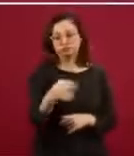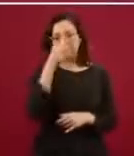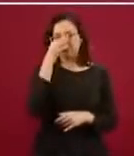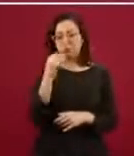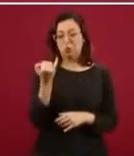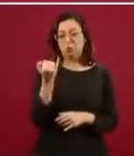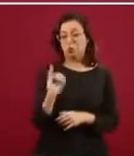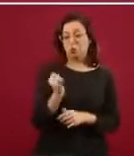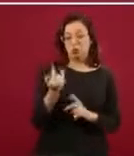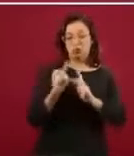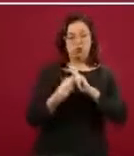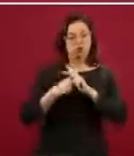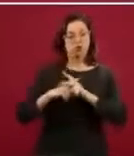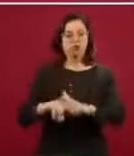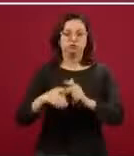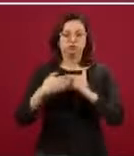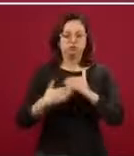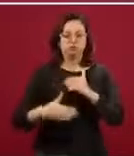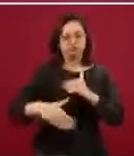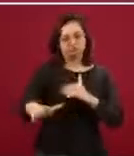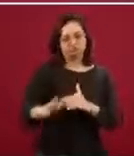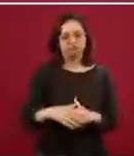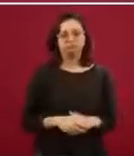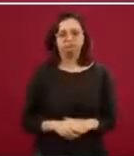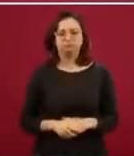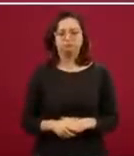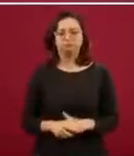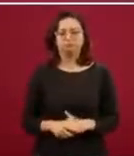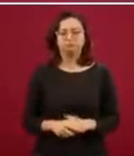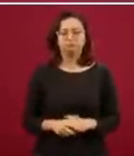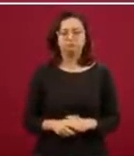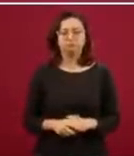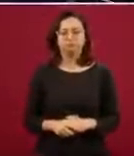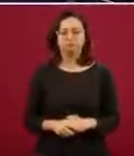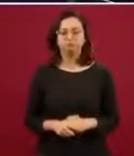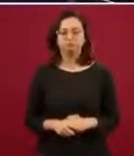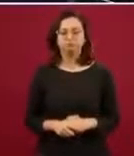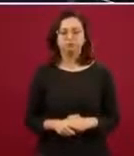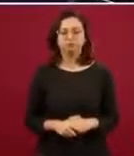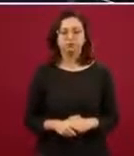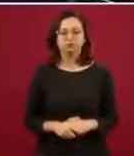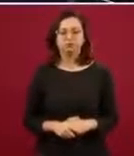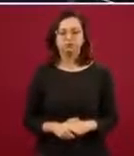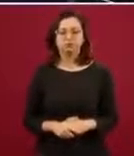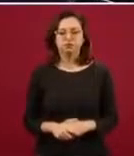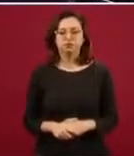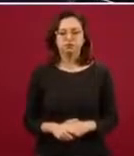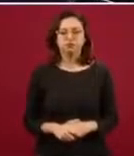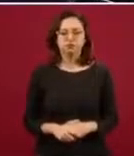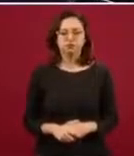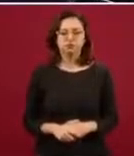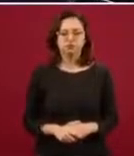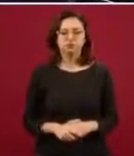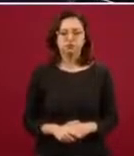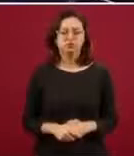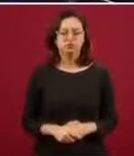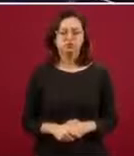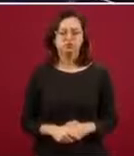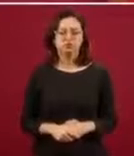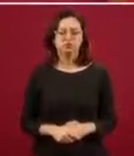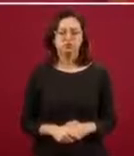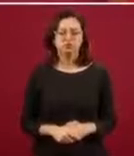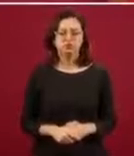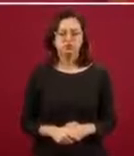inicie el nuevo tratado. Yo estoy